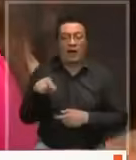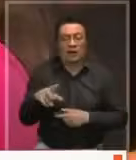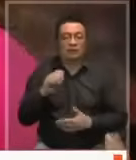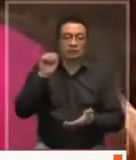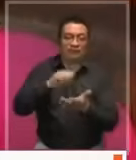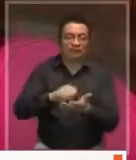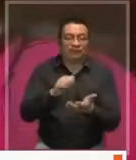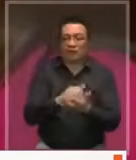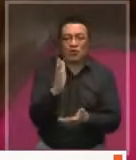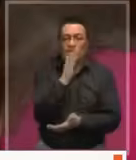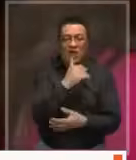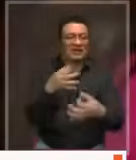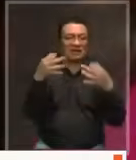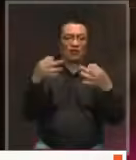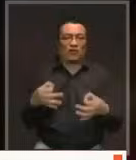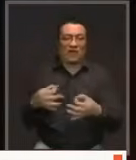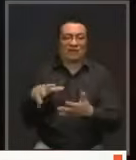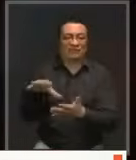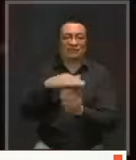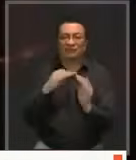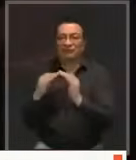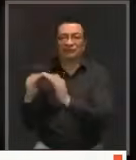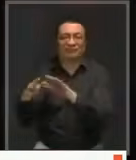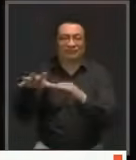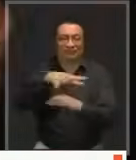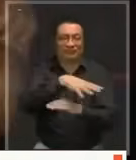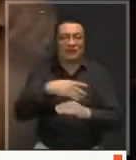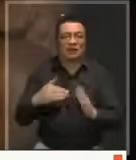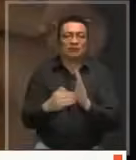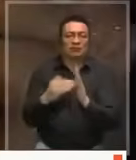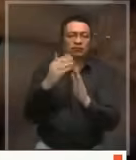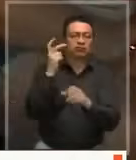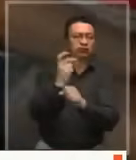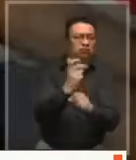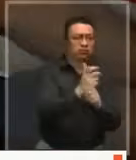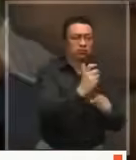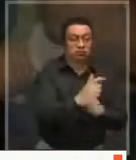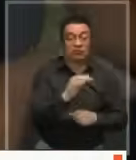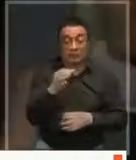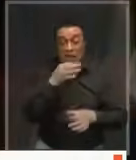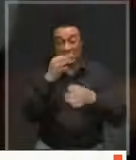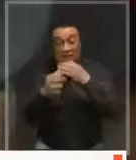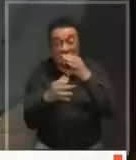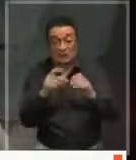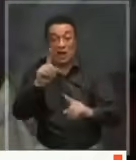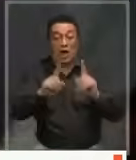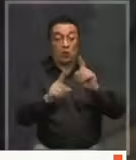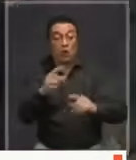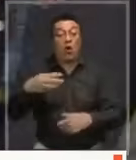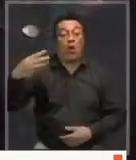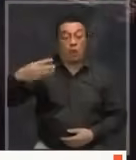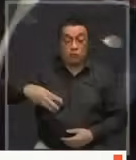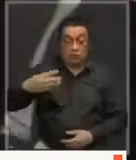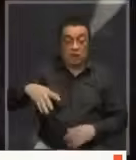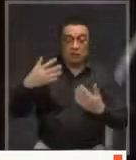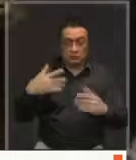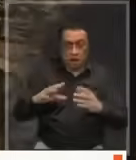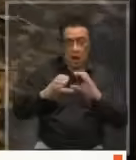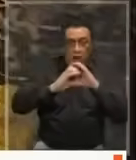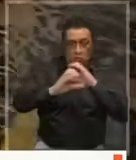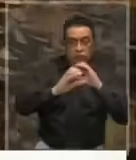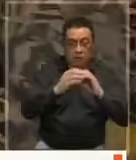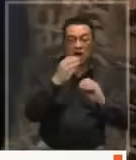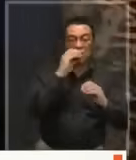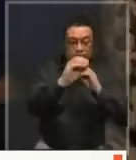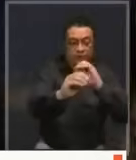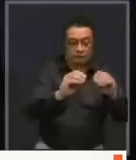inseguridad que sienten en este sector, el aumento de delitos y también han dicho algunos que la municipalidad se ha comunicado con ellos y